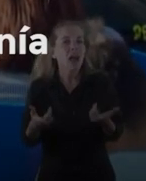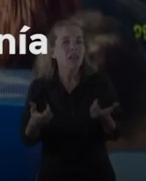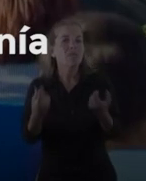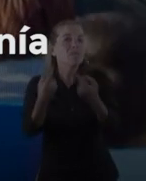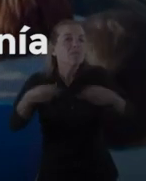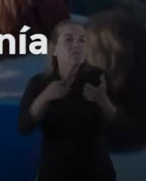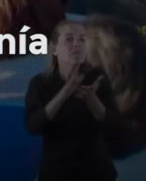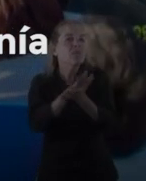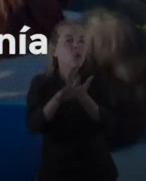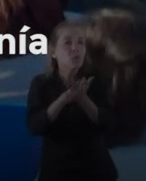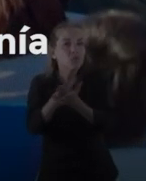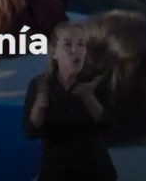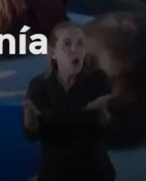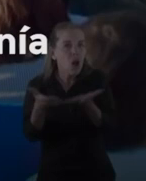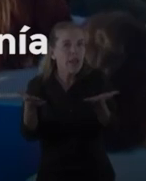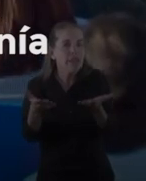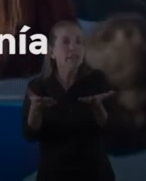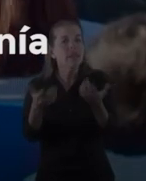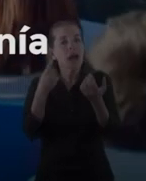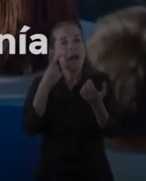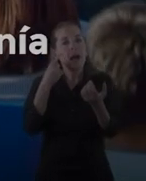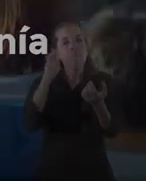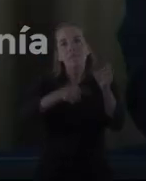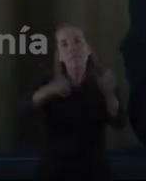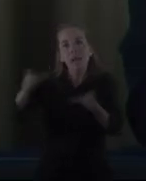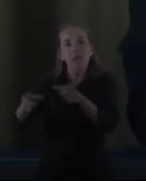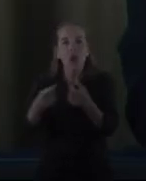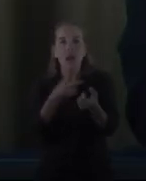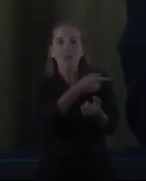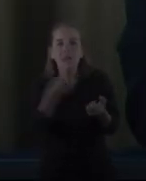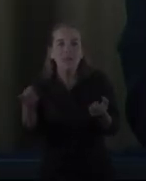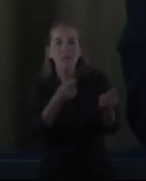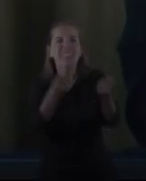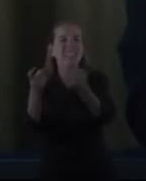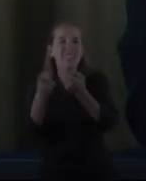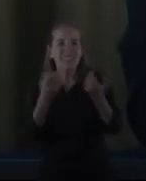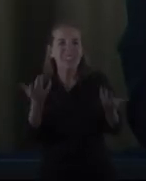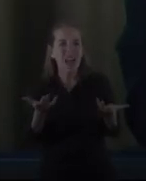dando respuestas a la necesidad de una sociedad